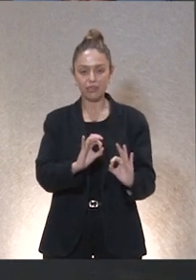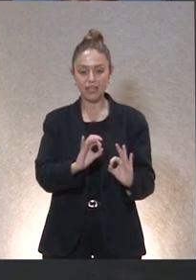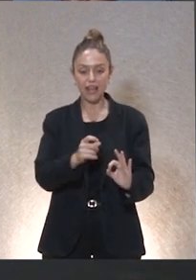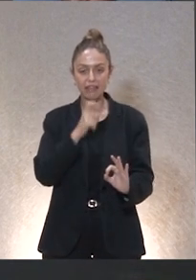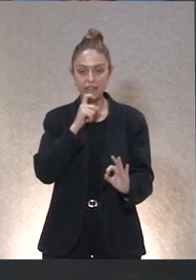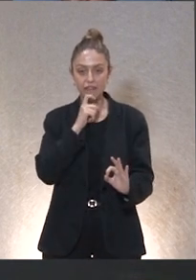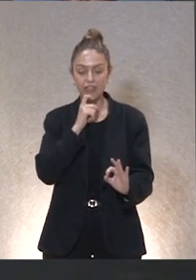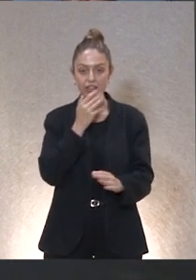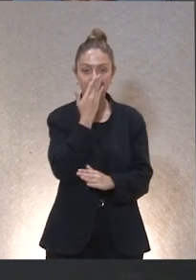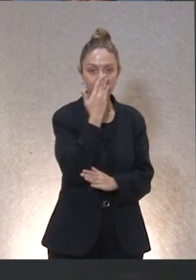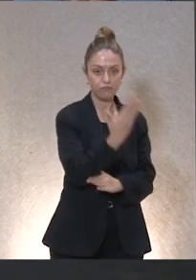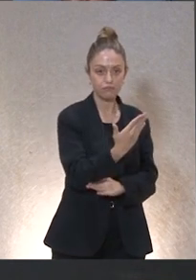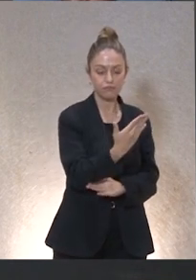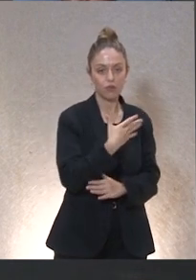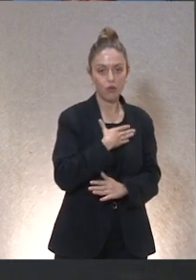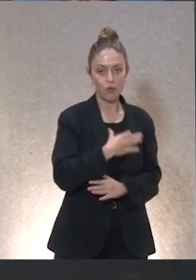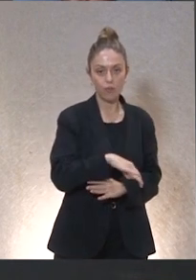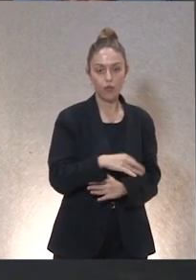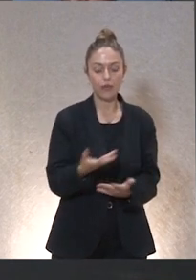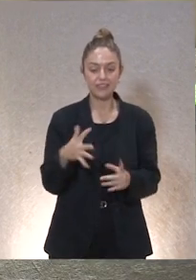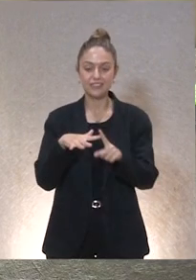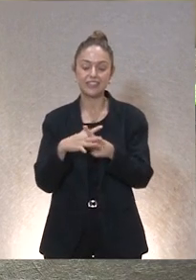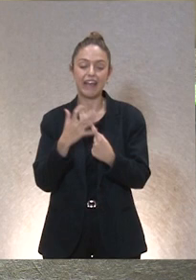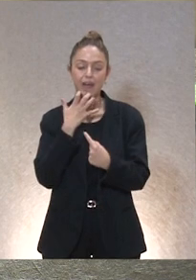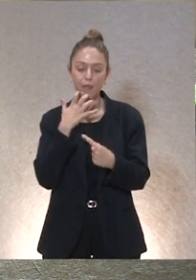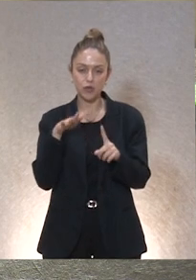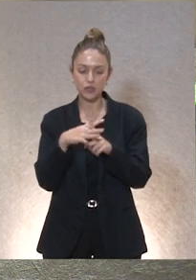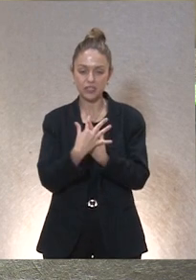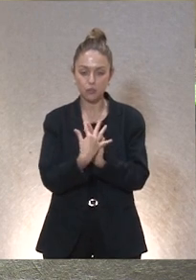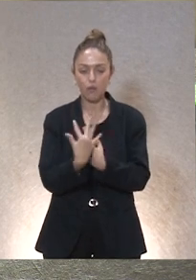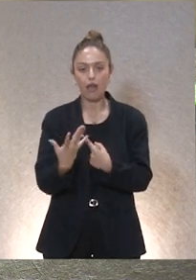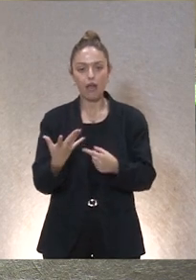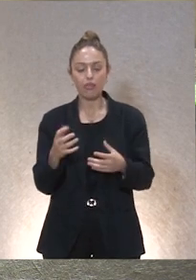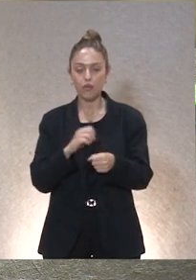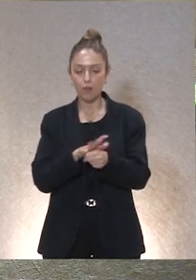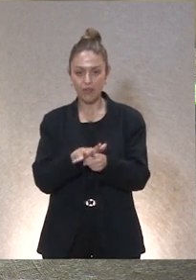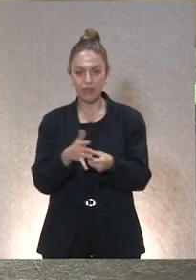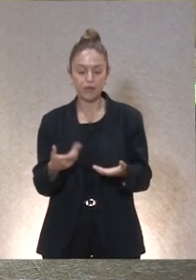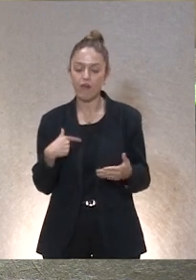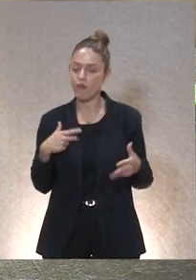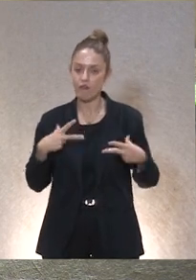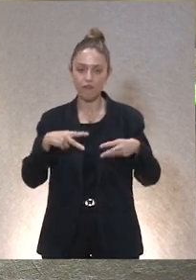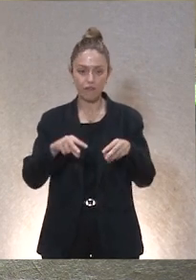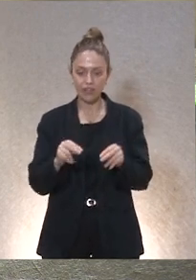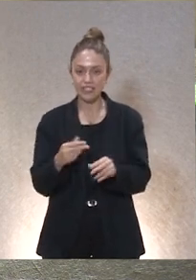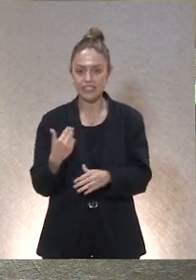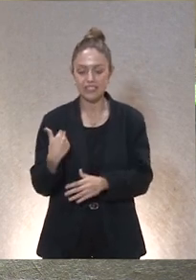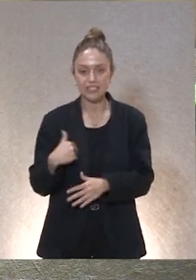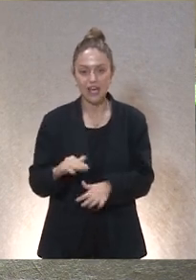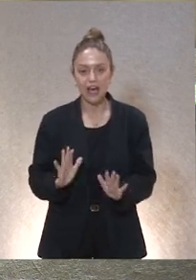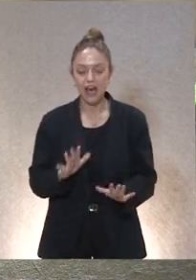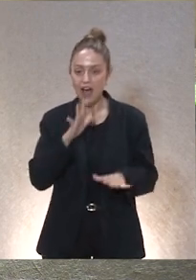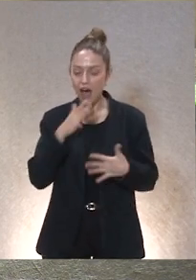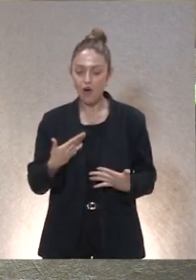difíciles como fue la de la la de la pandemia y nada voy a terminar Ya voy a si permitís voy a